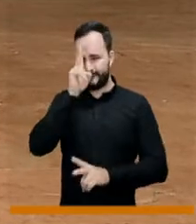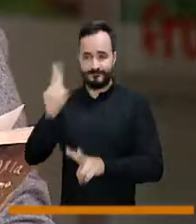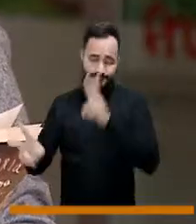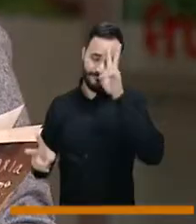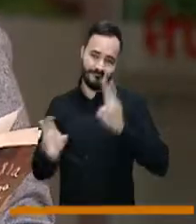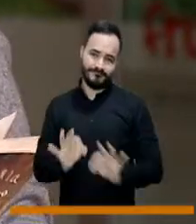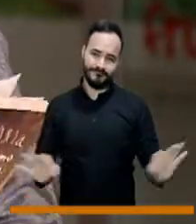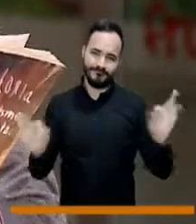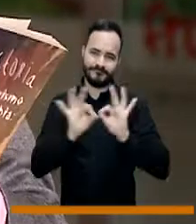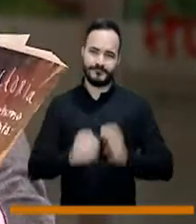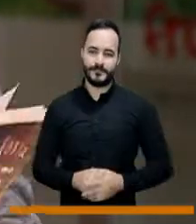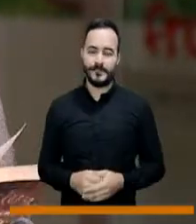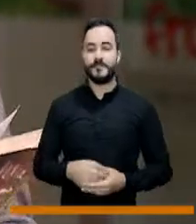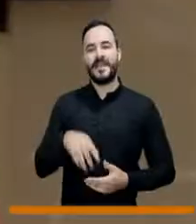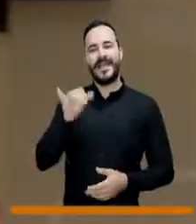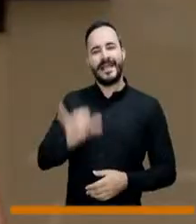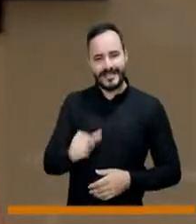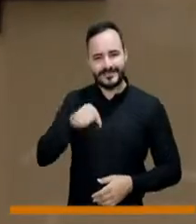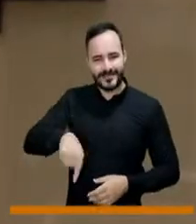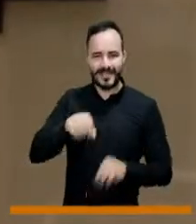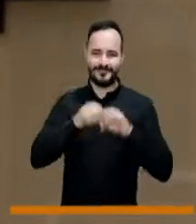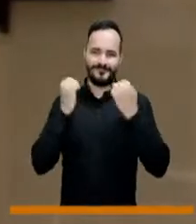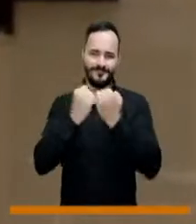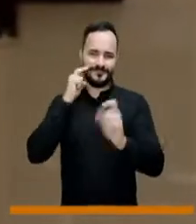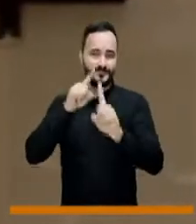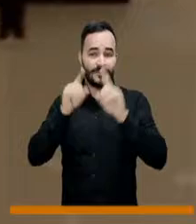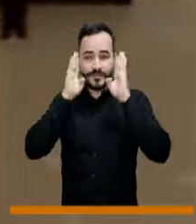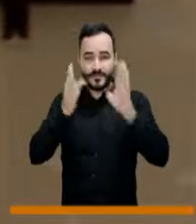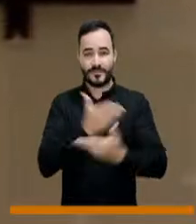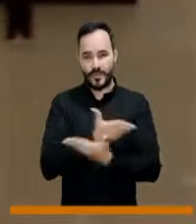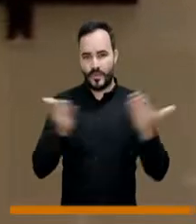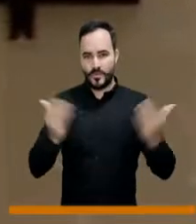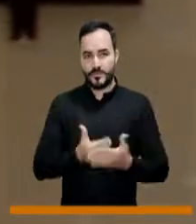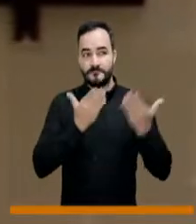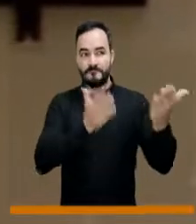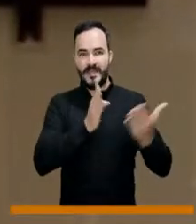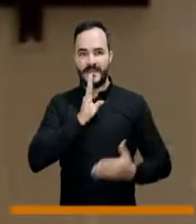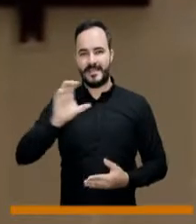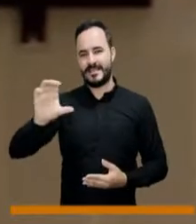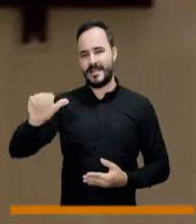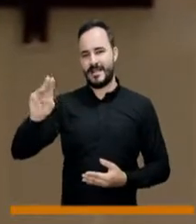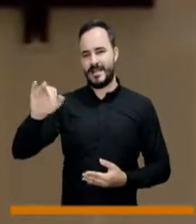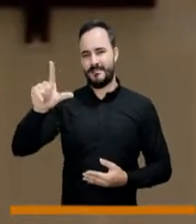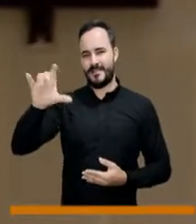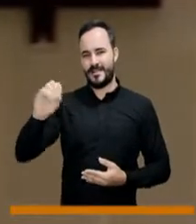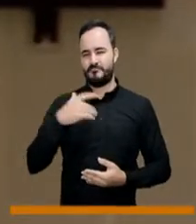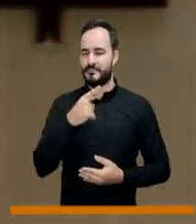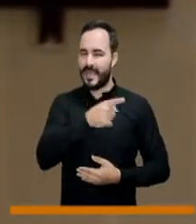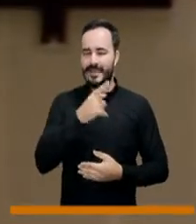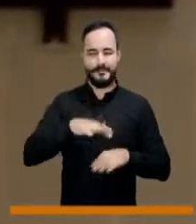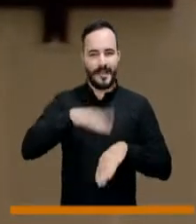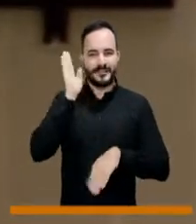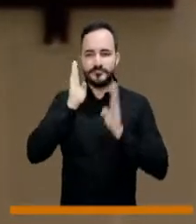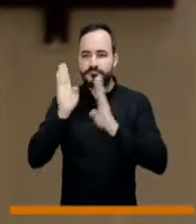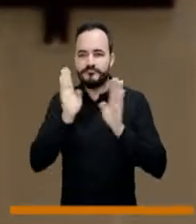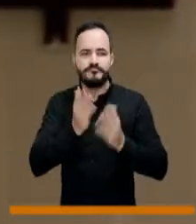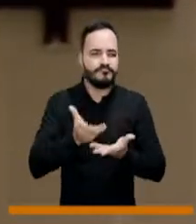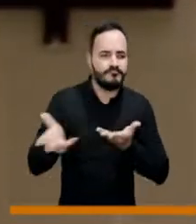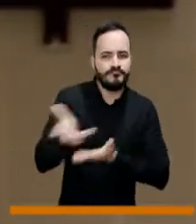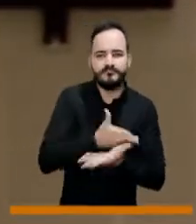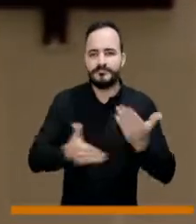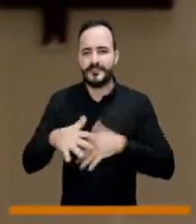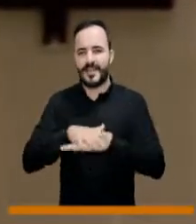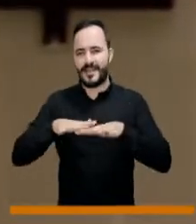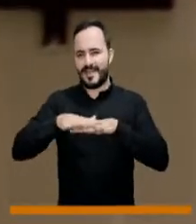como tú lo decías muy bien, desde el respeto. Y en el Consejo los estamos escuchando, por eso queremos darle la bienvenida en este espacio a Camilo Gutiérrez, quien,